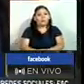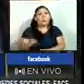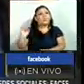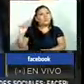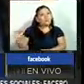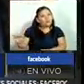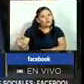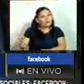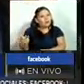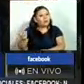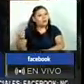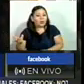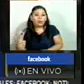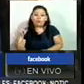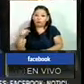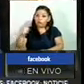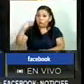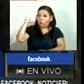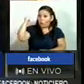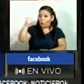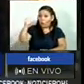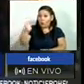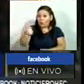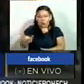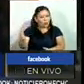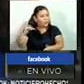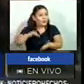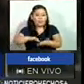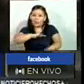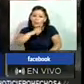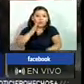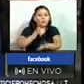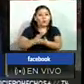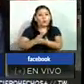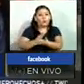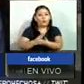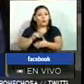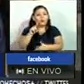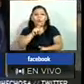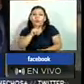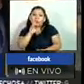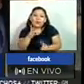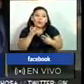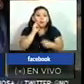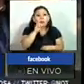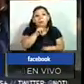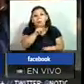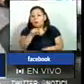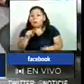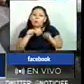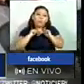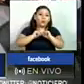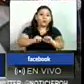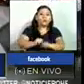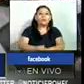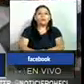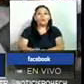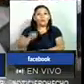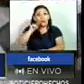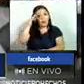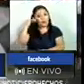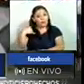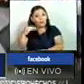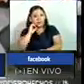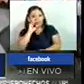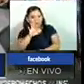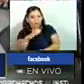señal importante que no queremos que se vuelva a repetir no queremos tener que estar lamentando más muerte de los trabajadores Galvez mencionó